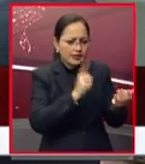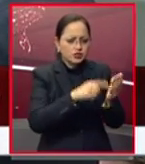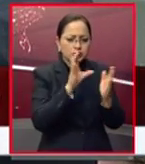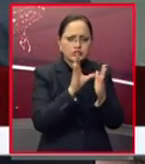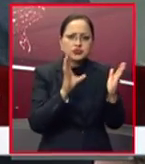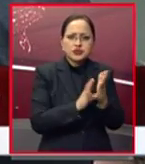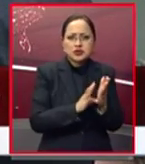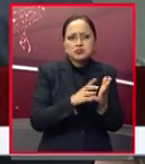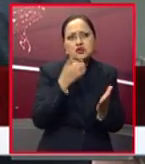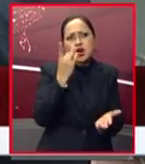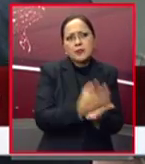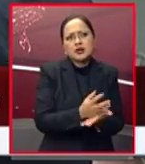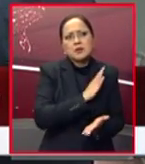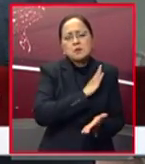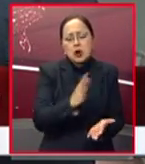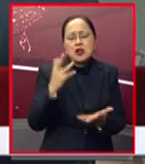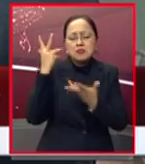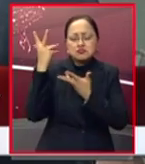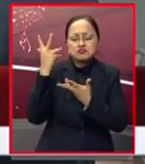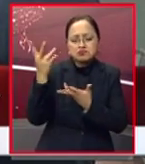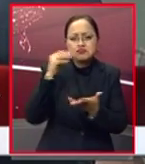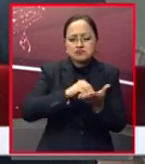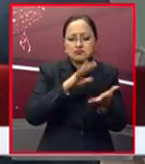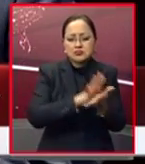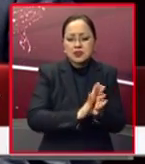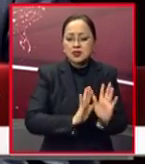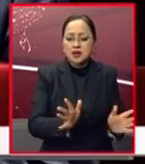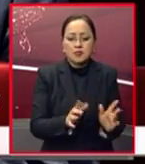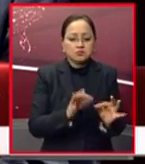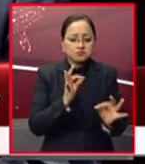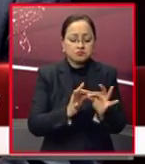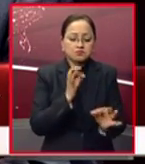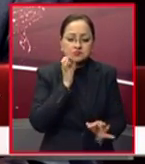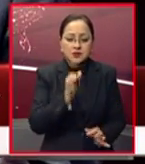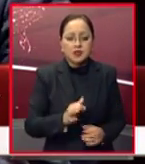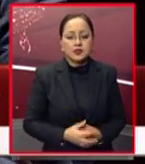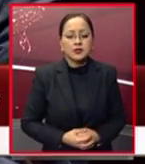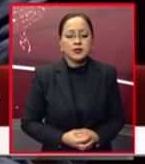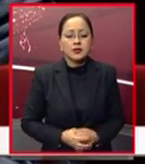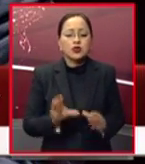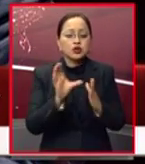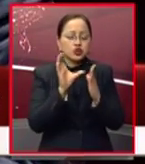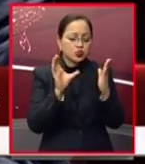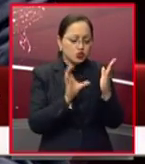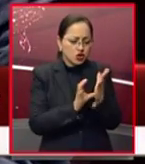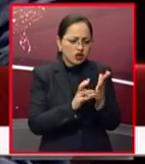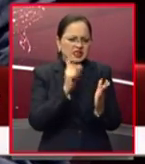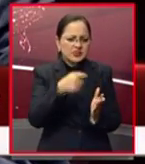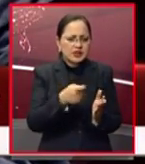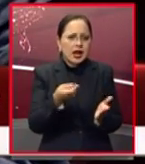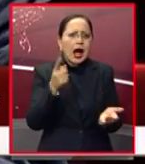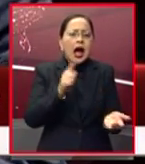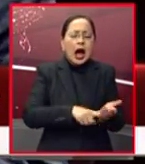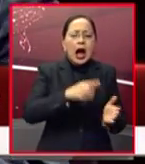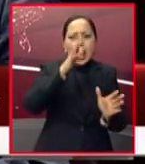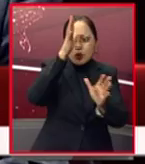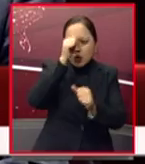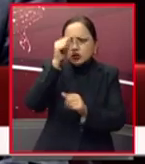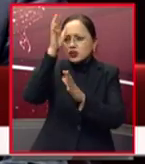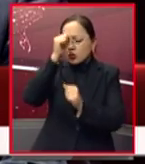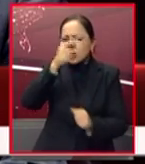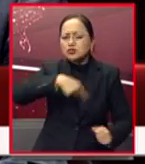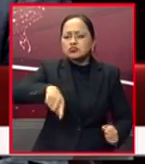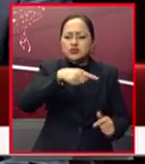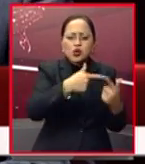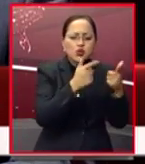en una aspiración sin sustento. Las constituciones son pactos entre los integrantes de un cuerpo